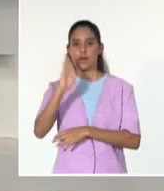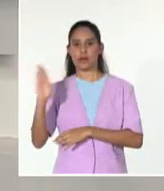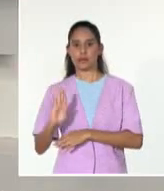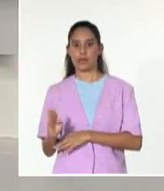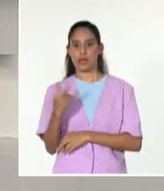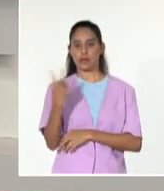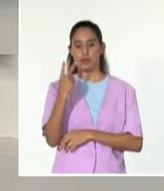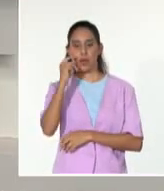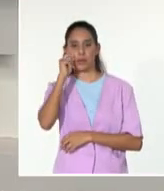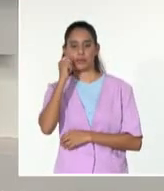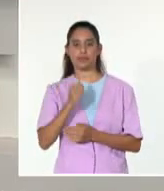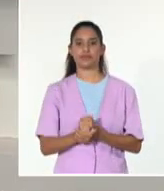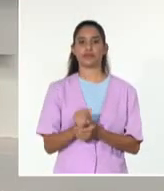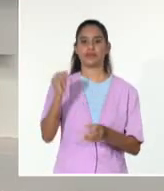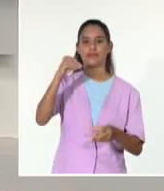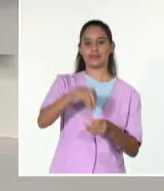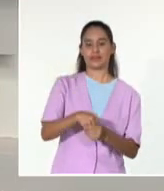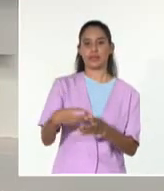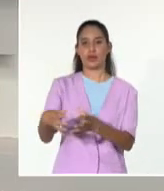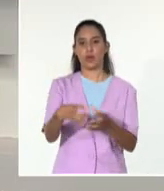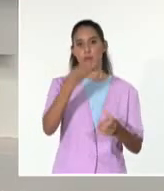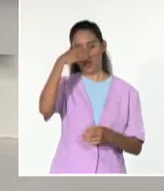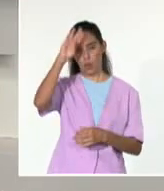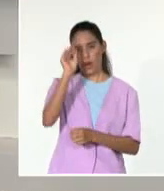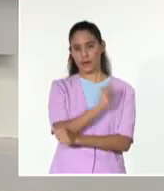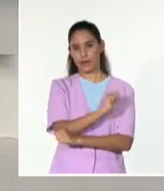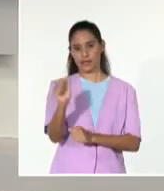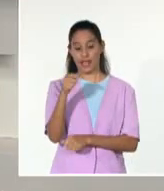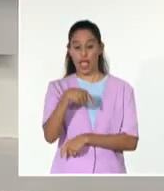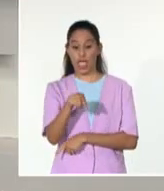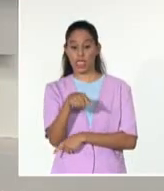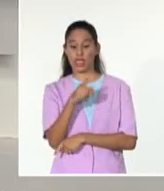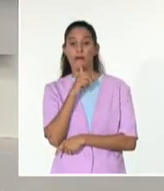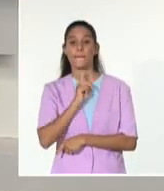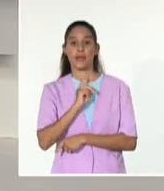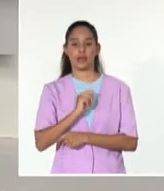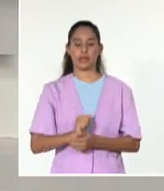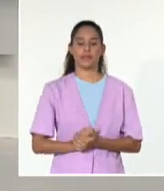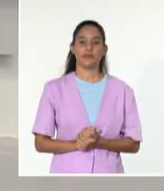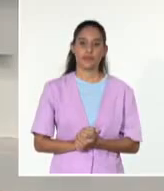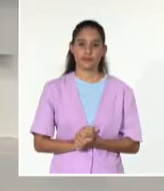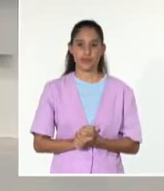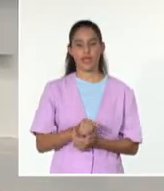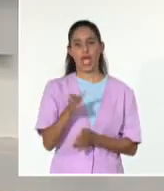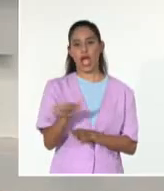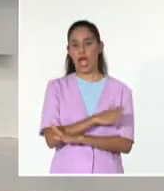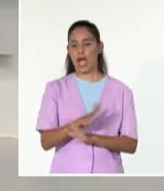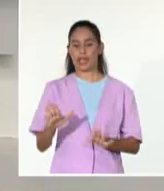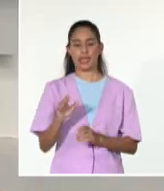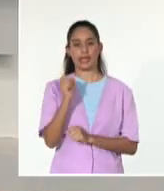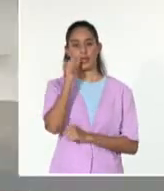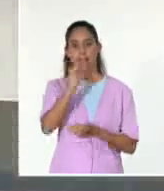Los cubanos debutaron con victoria este viernes ante los checos. Y hasta aquí el deporte. Muy buenas tardes.